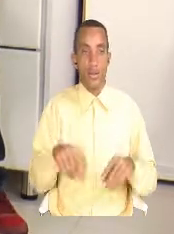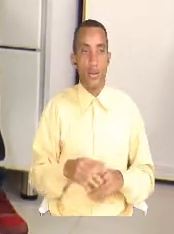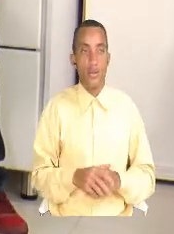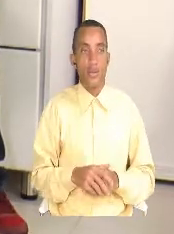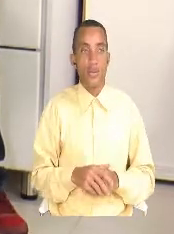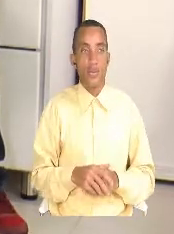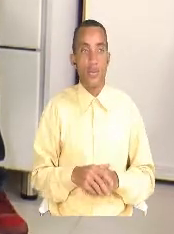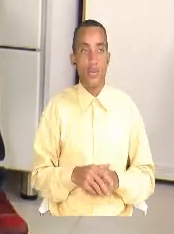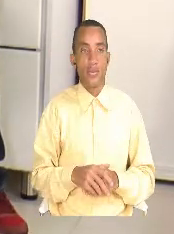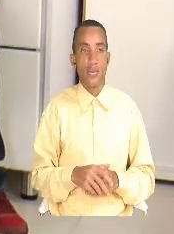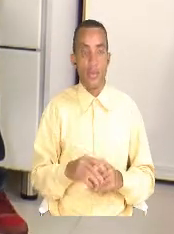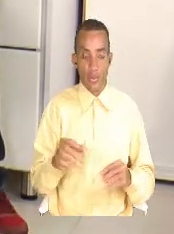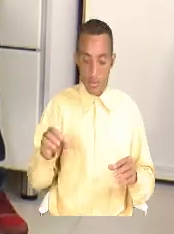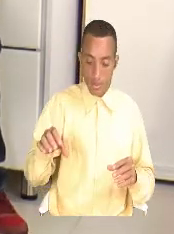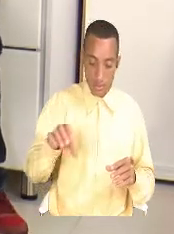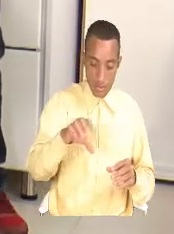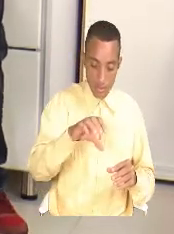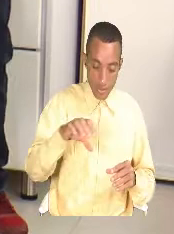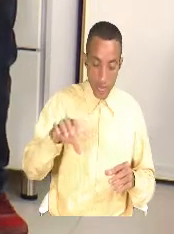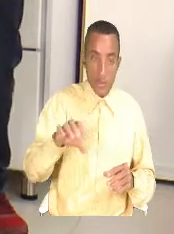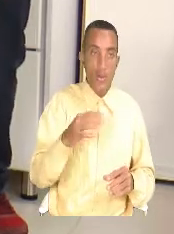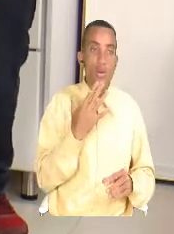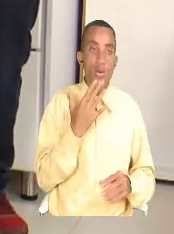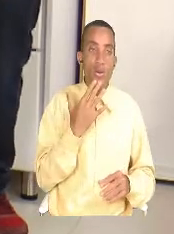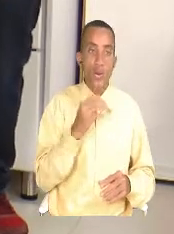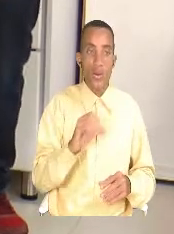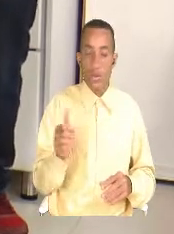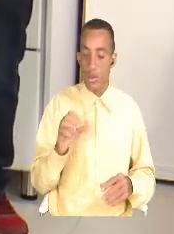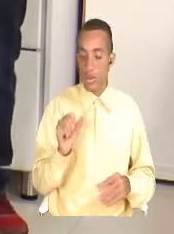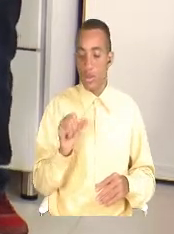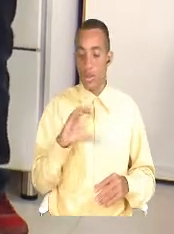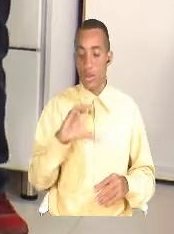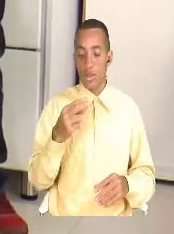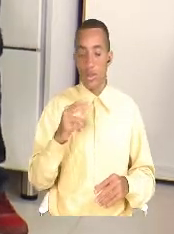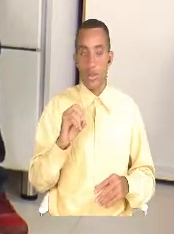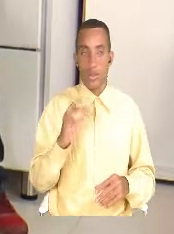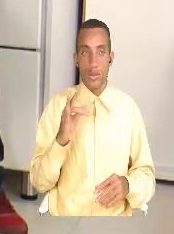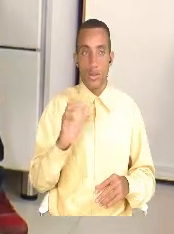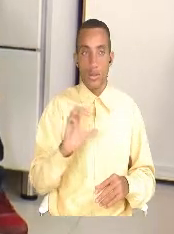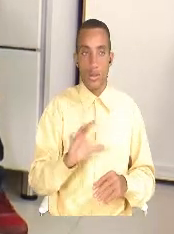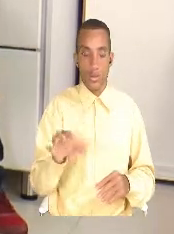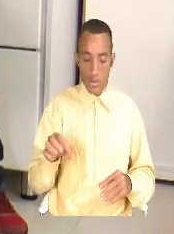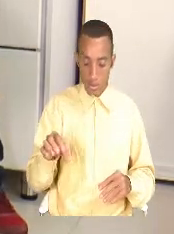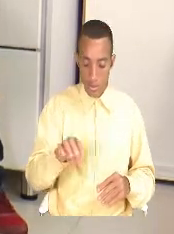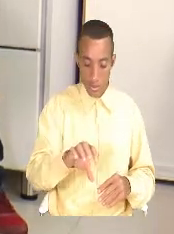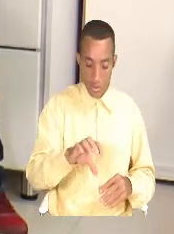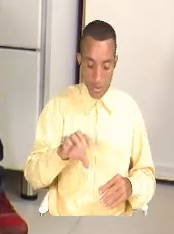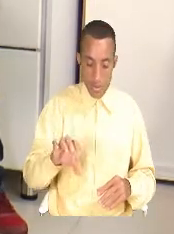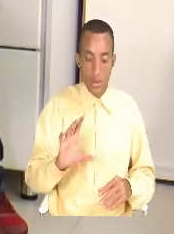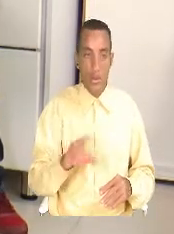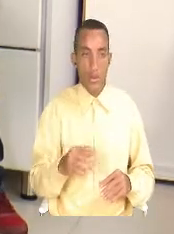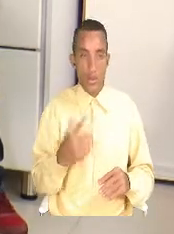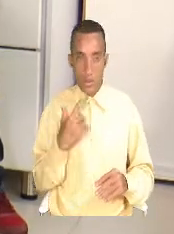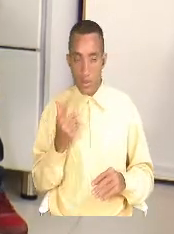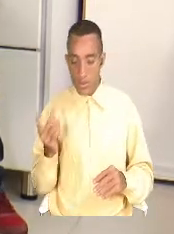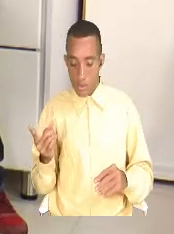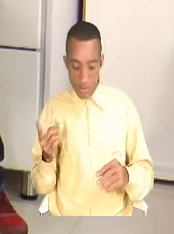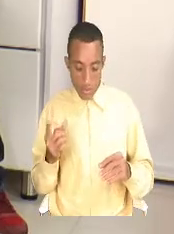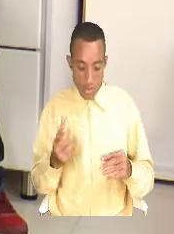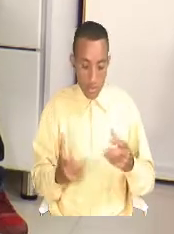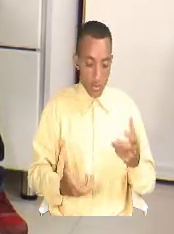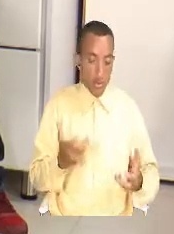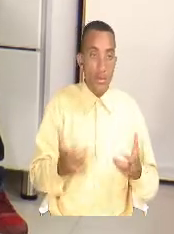son colorantes, usan color o achote. Esto es un colorante vegetal que utilizamos en las cocinas. Tiene